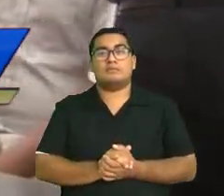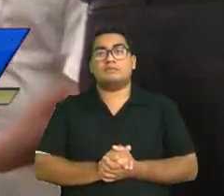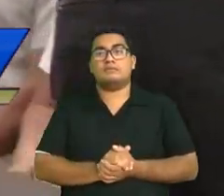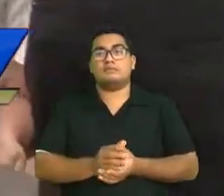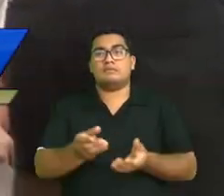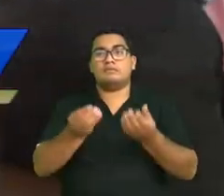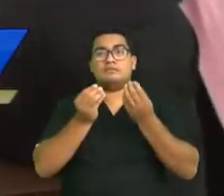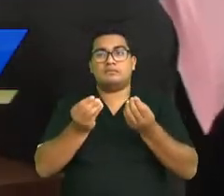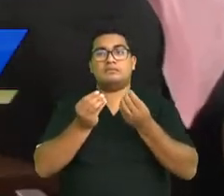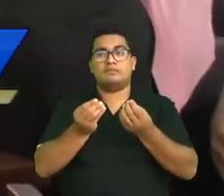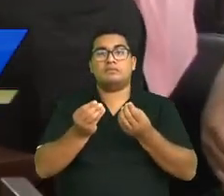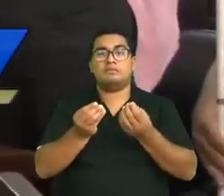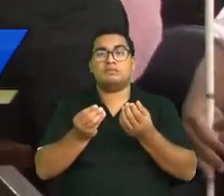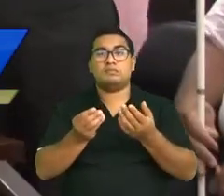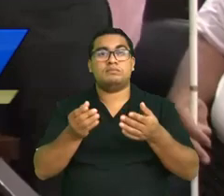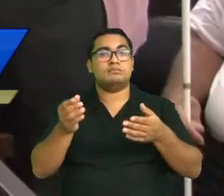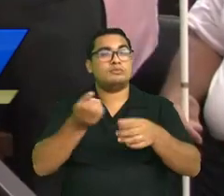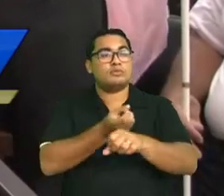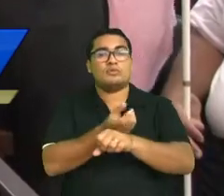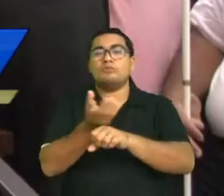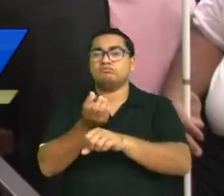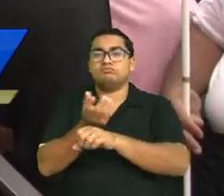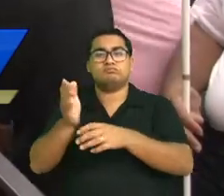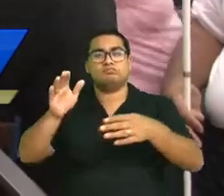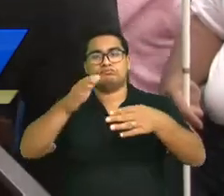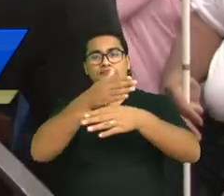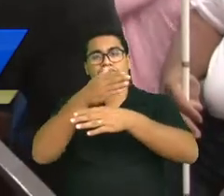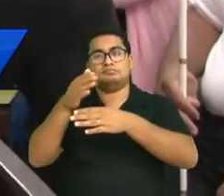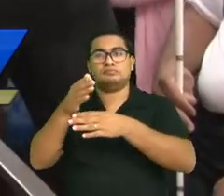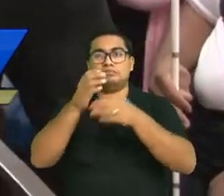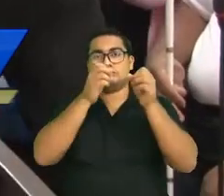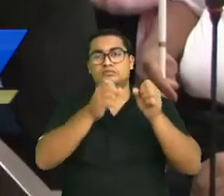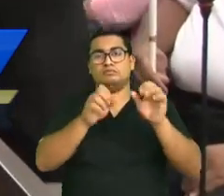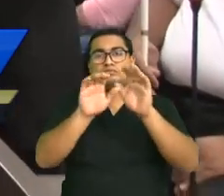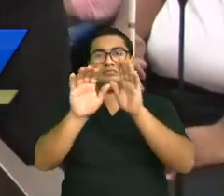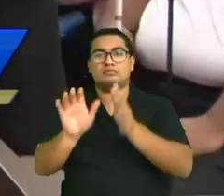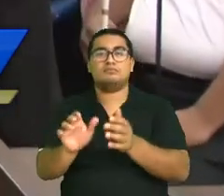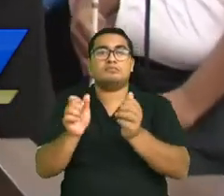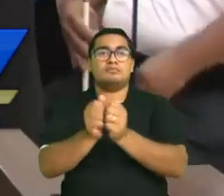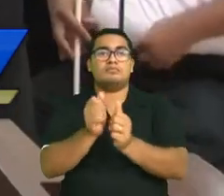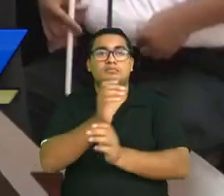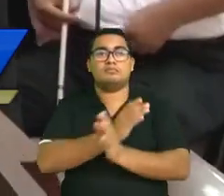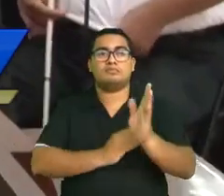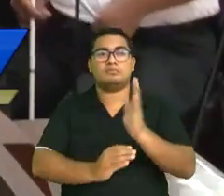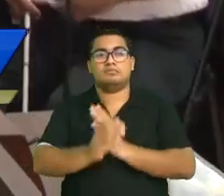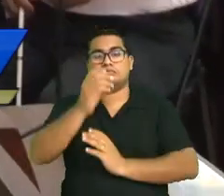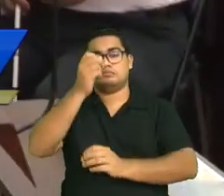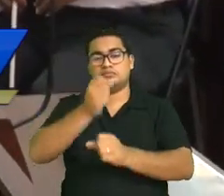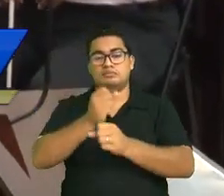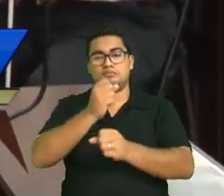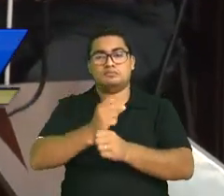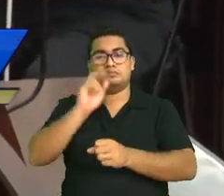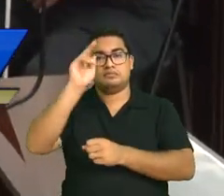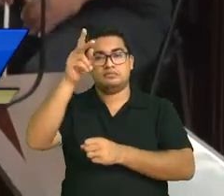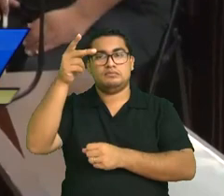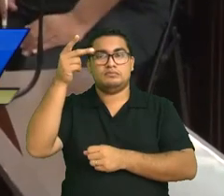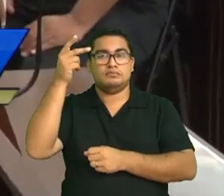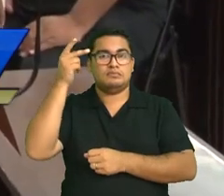muchos concejales y concejalas también en el país que están ejerciendo su labor política desde